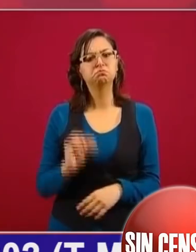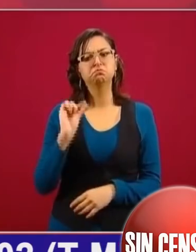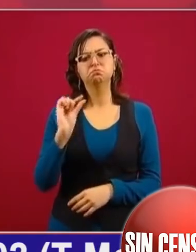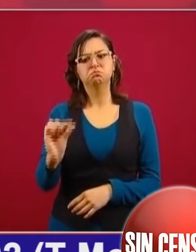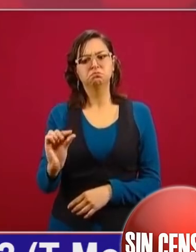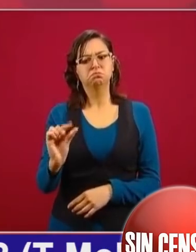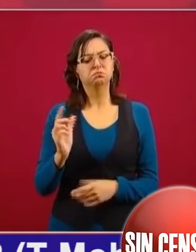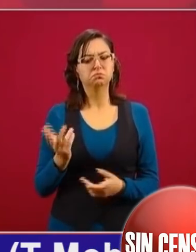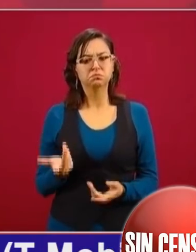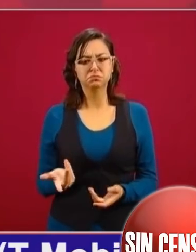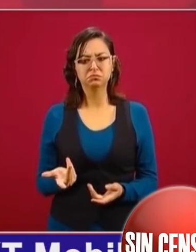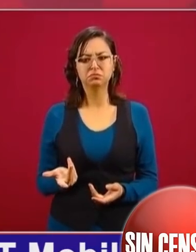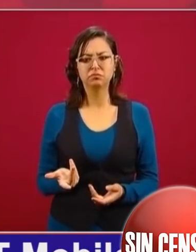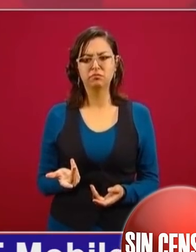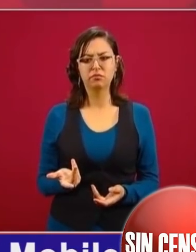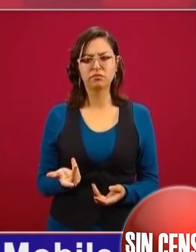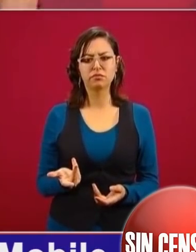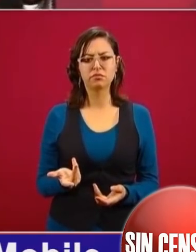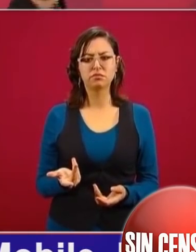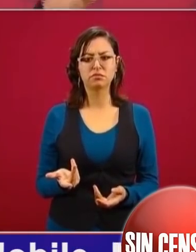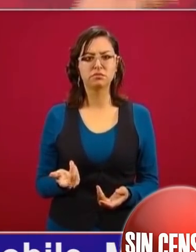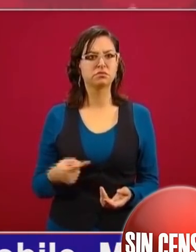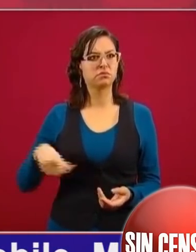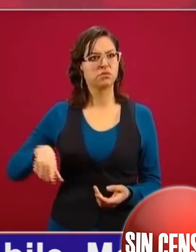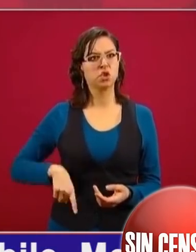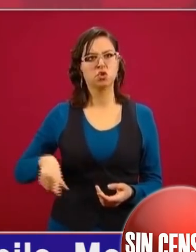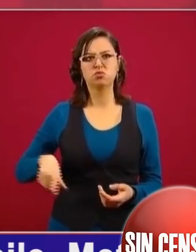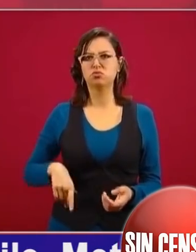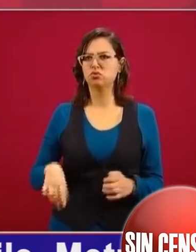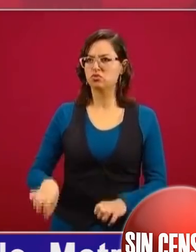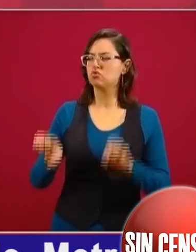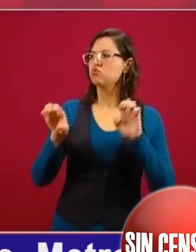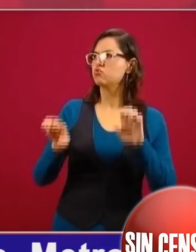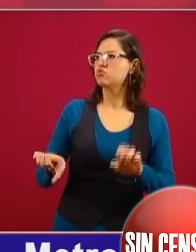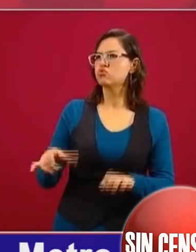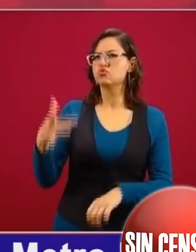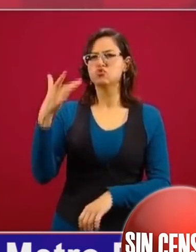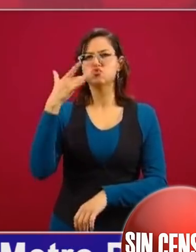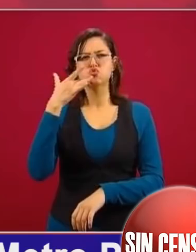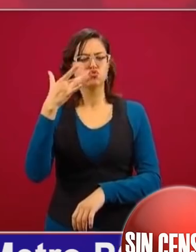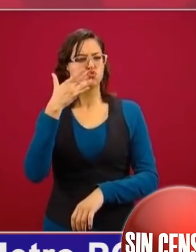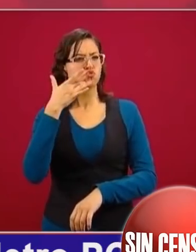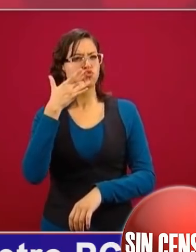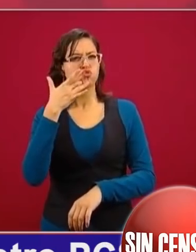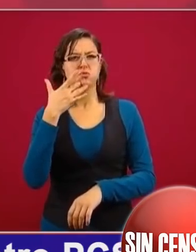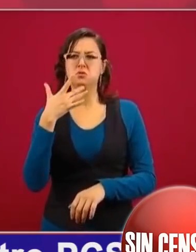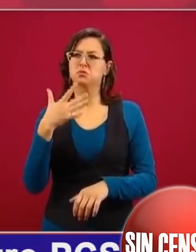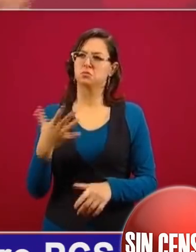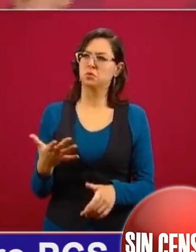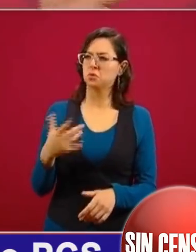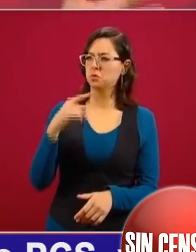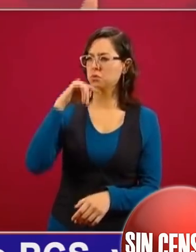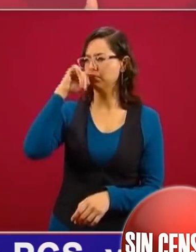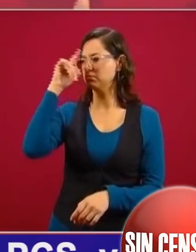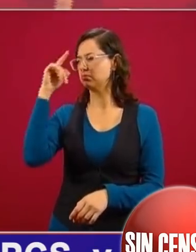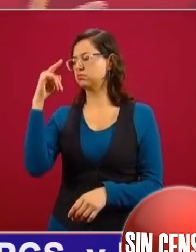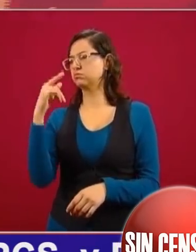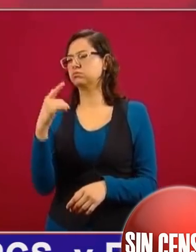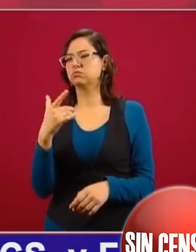sociedad. No es un gobierno faraónico, ofensivo, en donde los